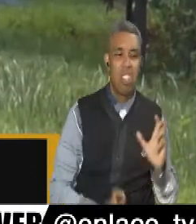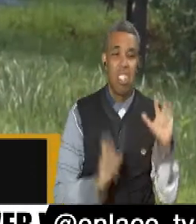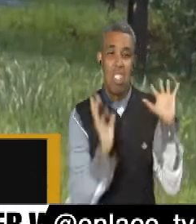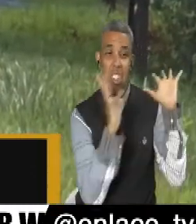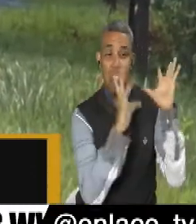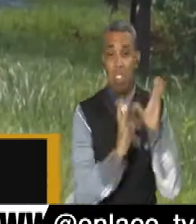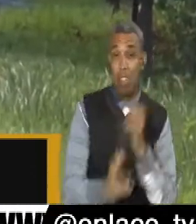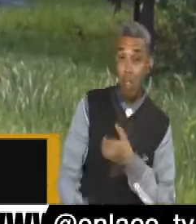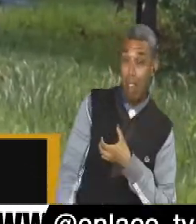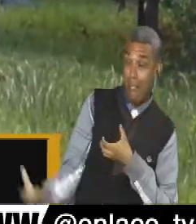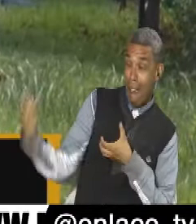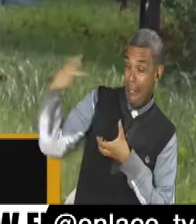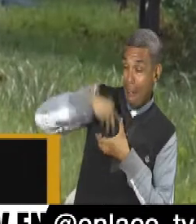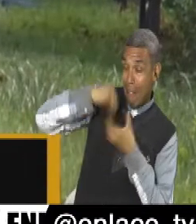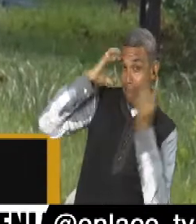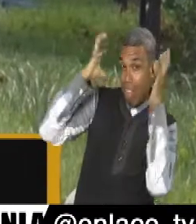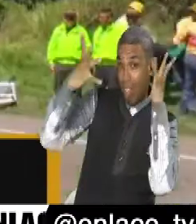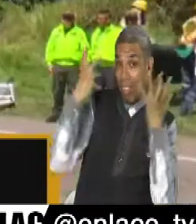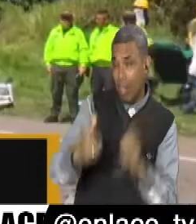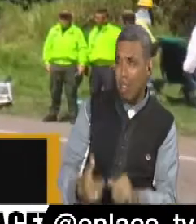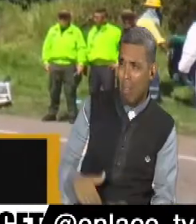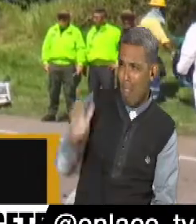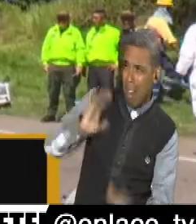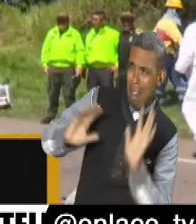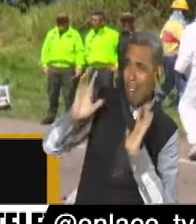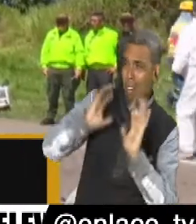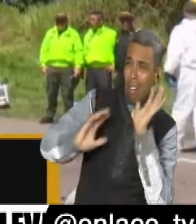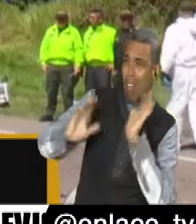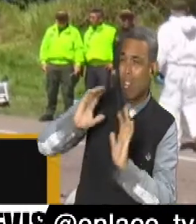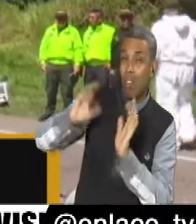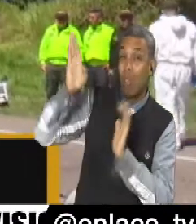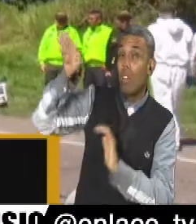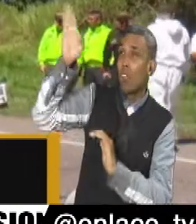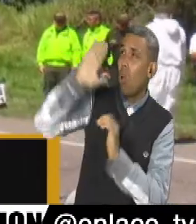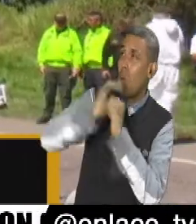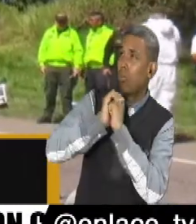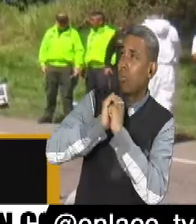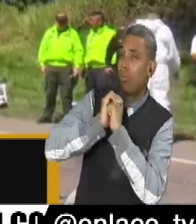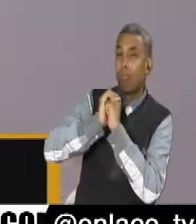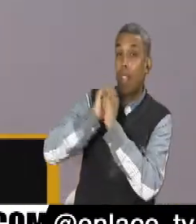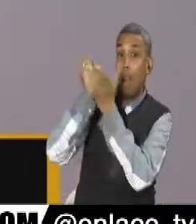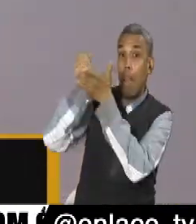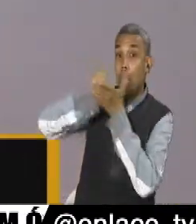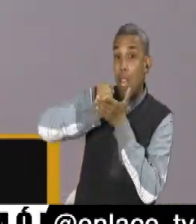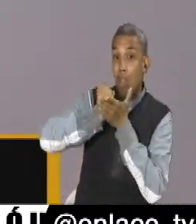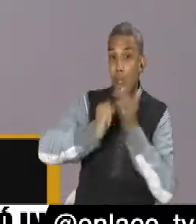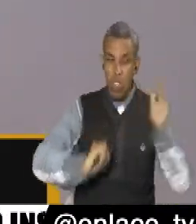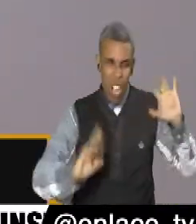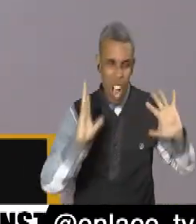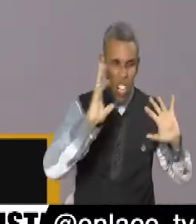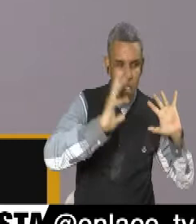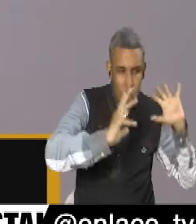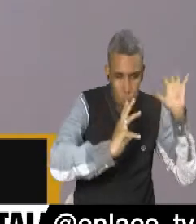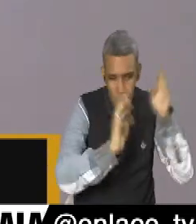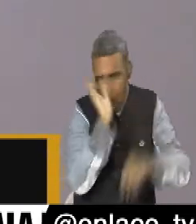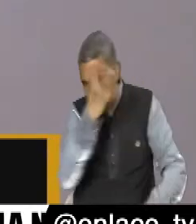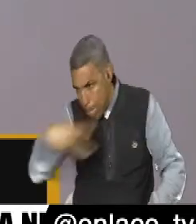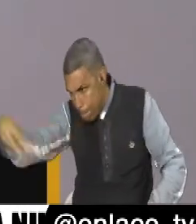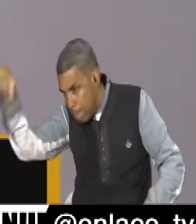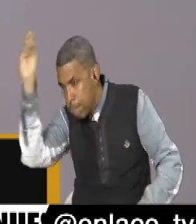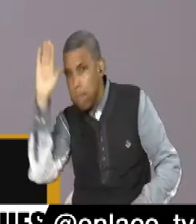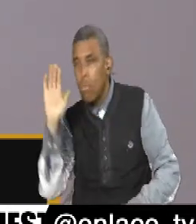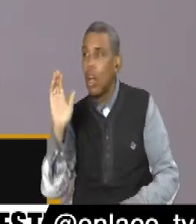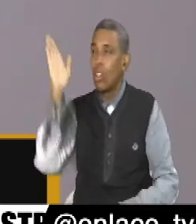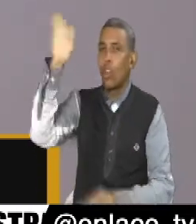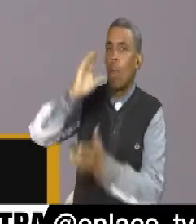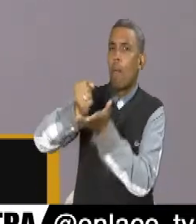comencé a pensar a ver qué era, pero no había dado el chiste. Entonces ahorita, pues ya que me pasó, pues tal vez pensé que